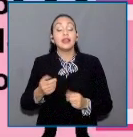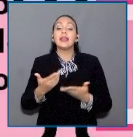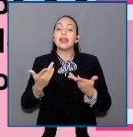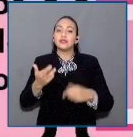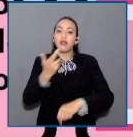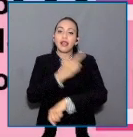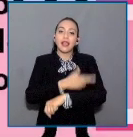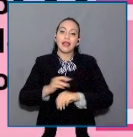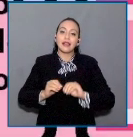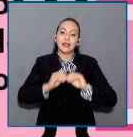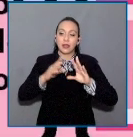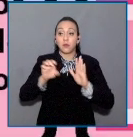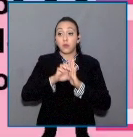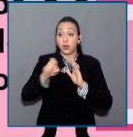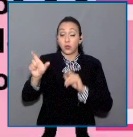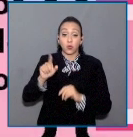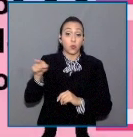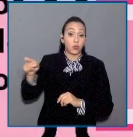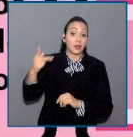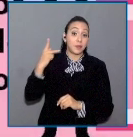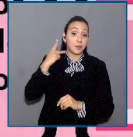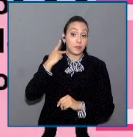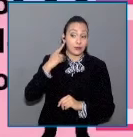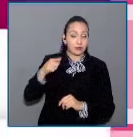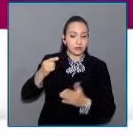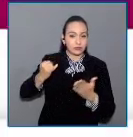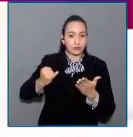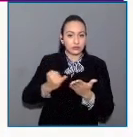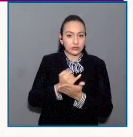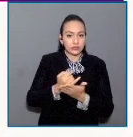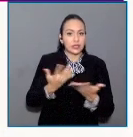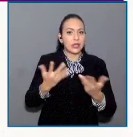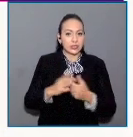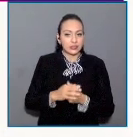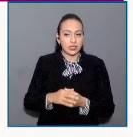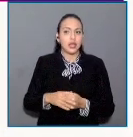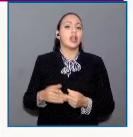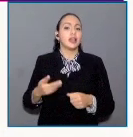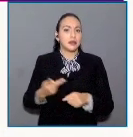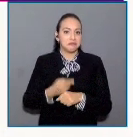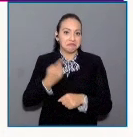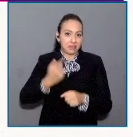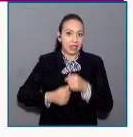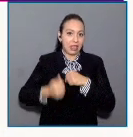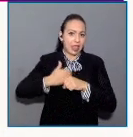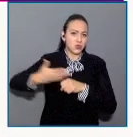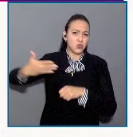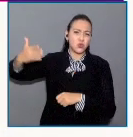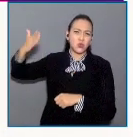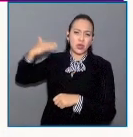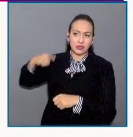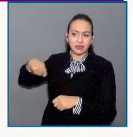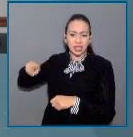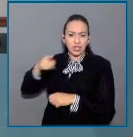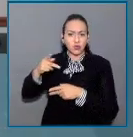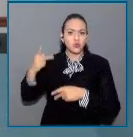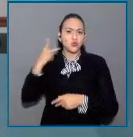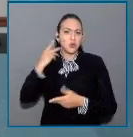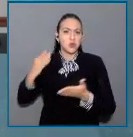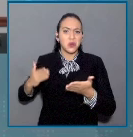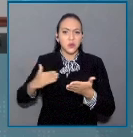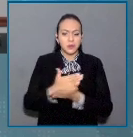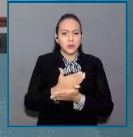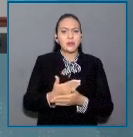políticas tomadas en los años pasados por los actores políticos, encaminado a garantizar la justicia y los derechos de las posibles víctimas.